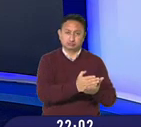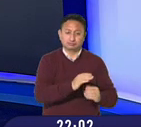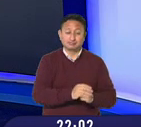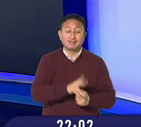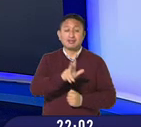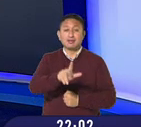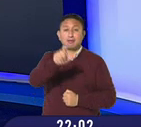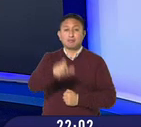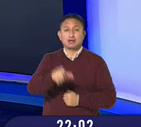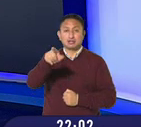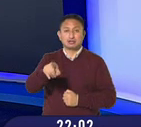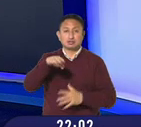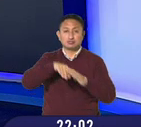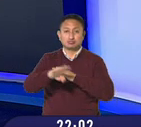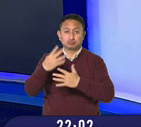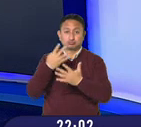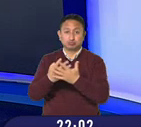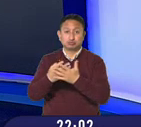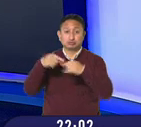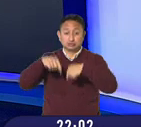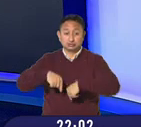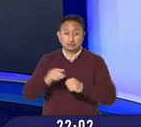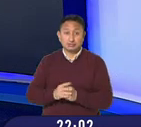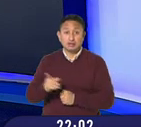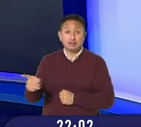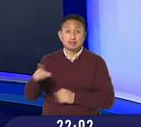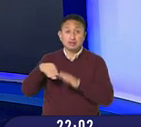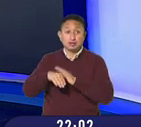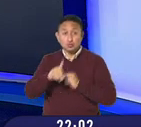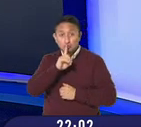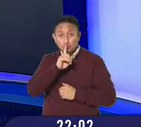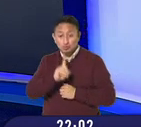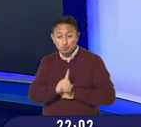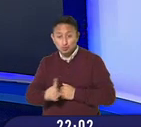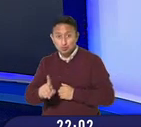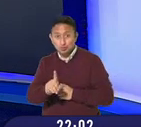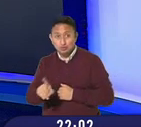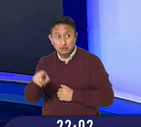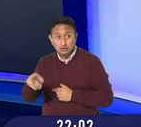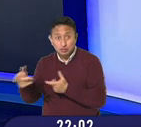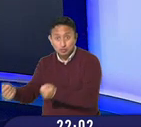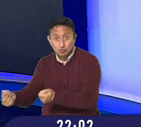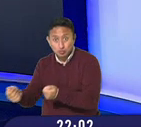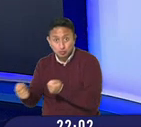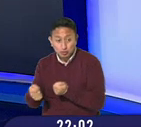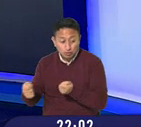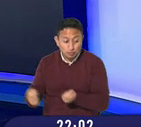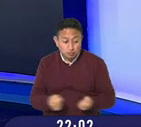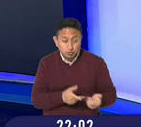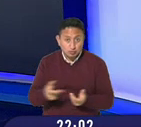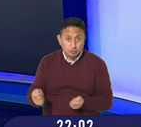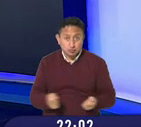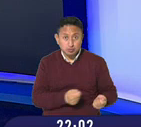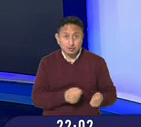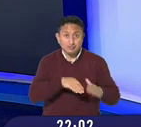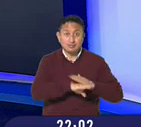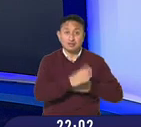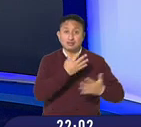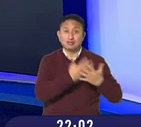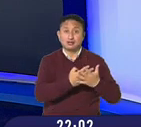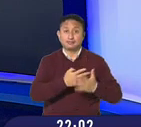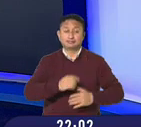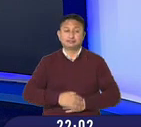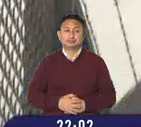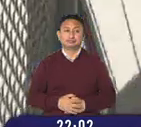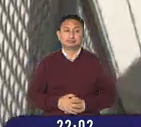Tres personas privadas de la libertad salieron de la cárcel para tratar de introducir este arsenal al centro de reclusión.